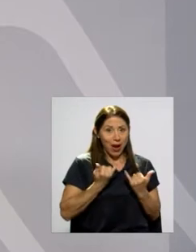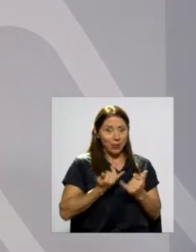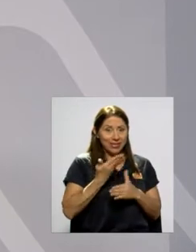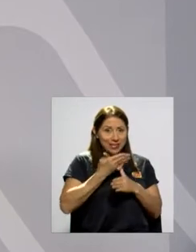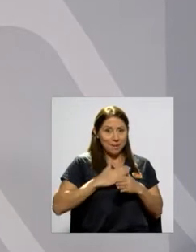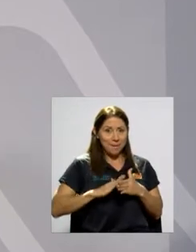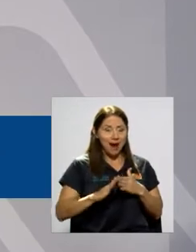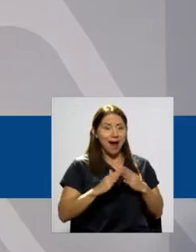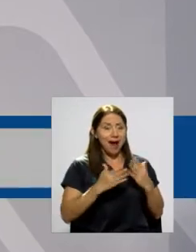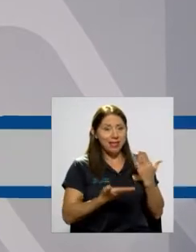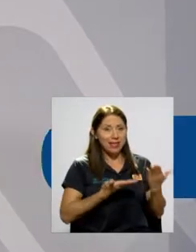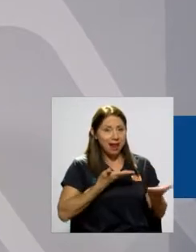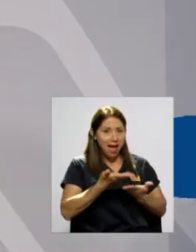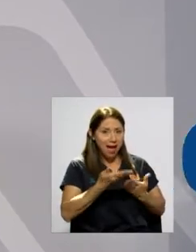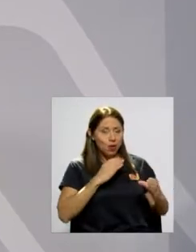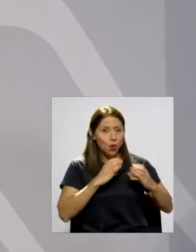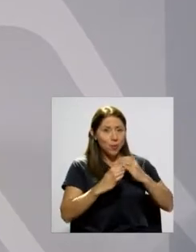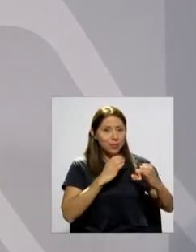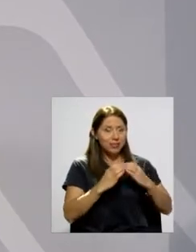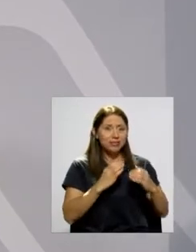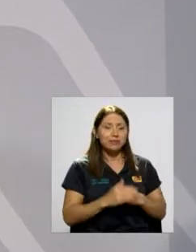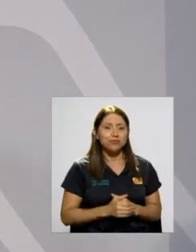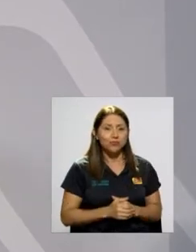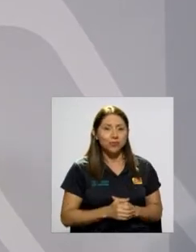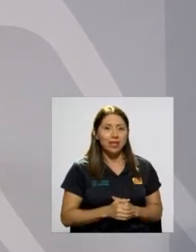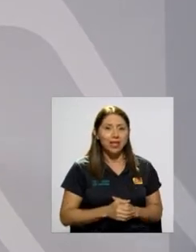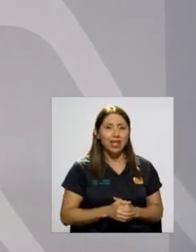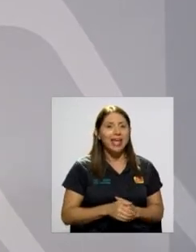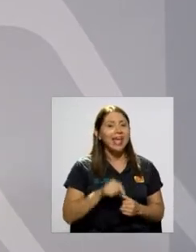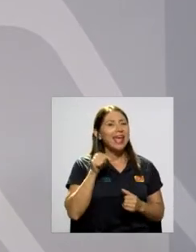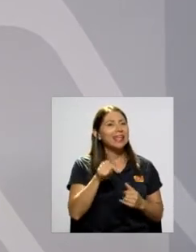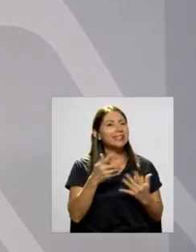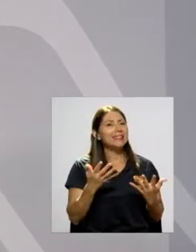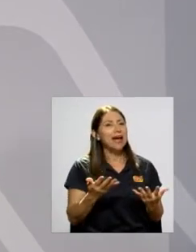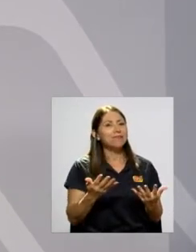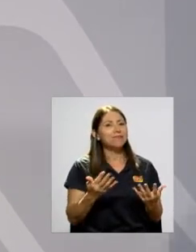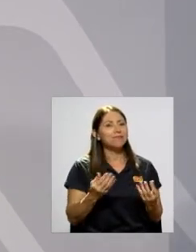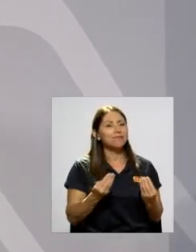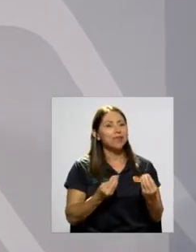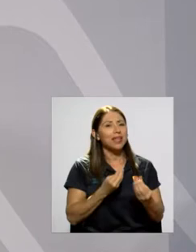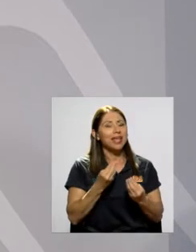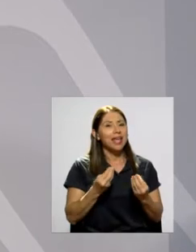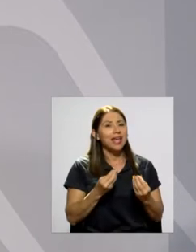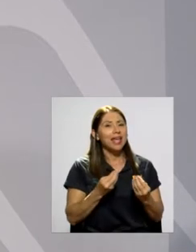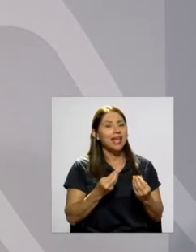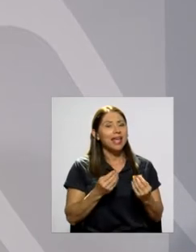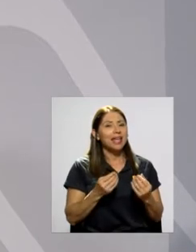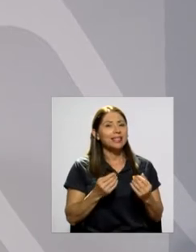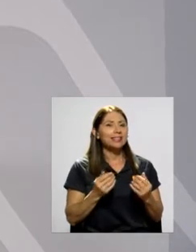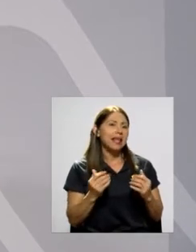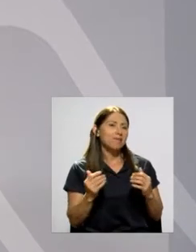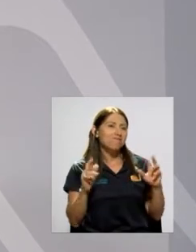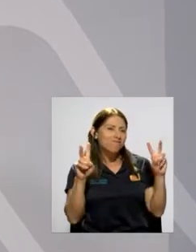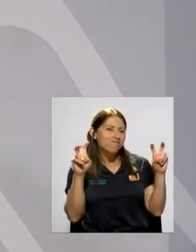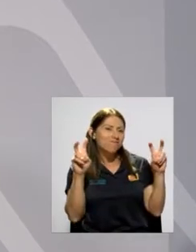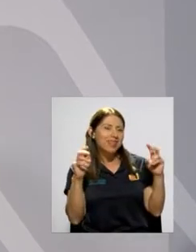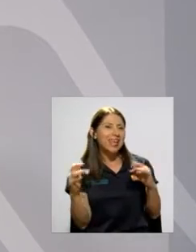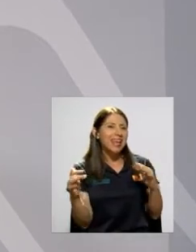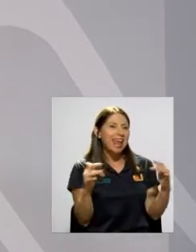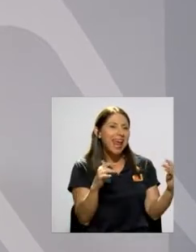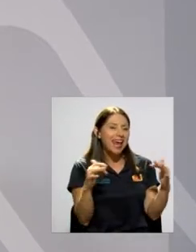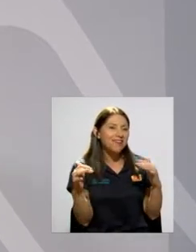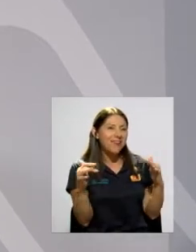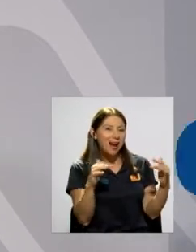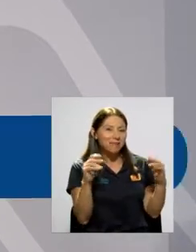Guillermo, ¿cómo se traslapó esa guerra, verdad, a nivel digital, en las